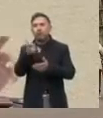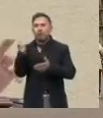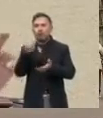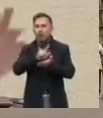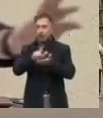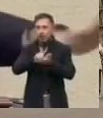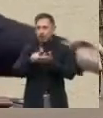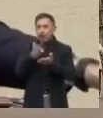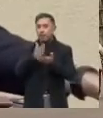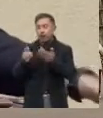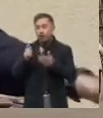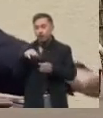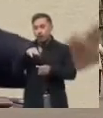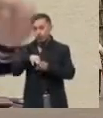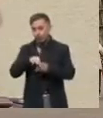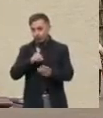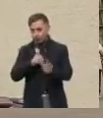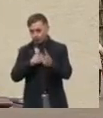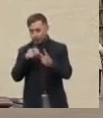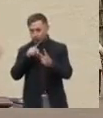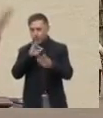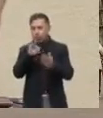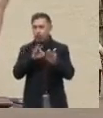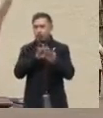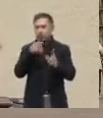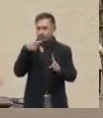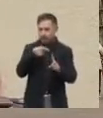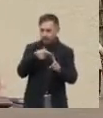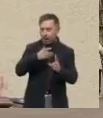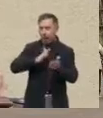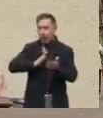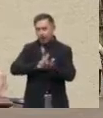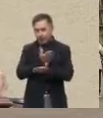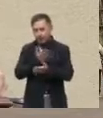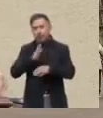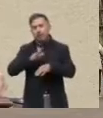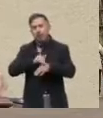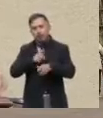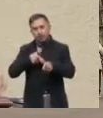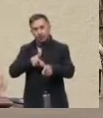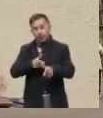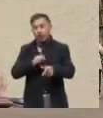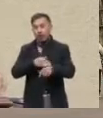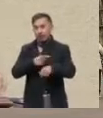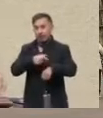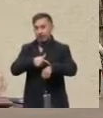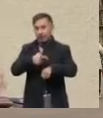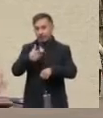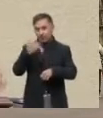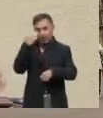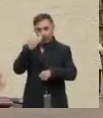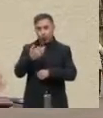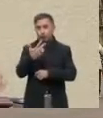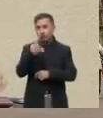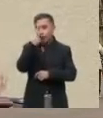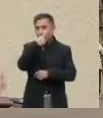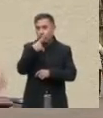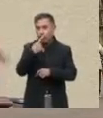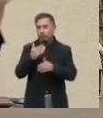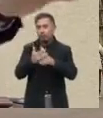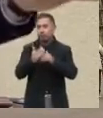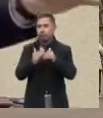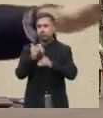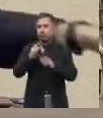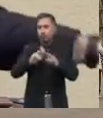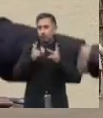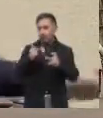tendremos que hacer dos votaciones, la del punto en específico y después la continuación, porque ya hemos superado también las 8 horas. Pero el reconocimiento